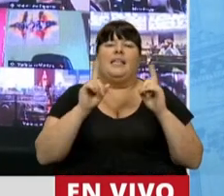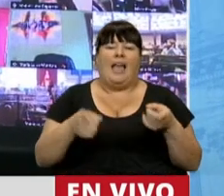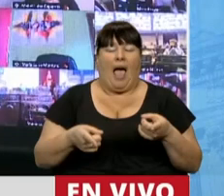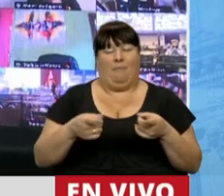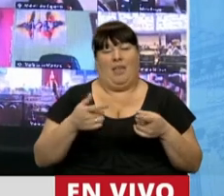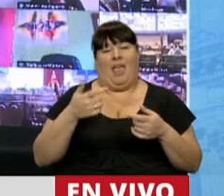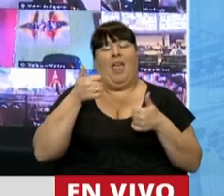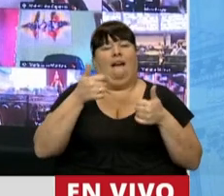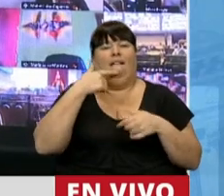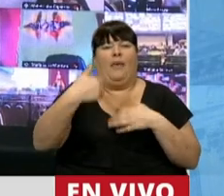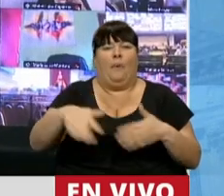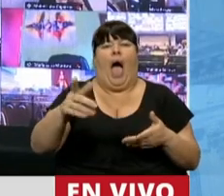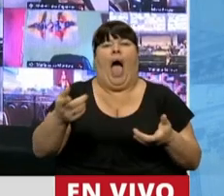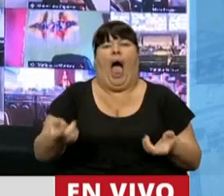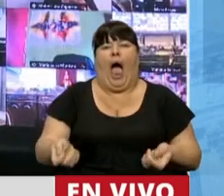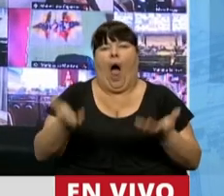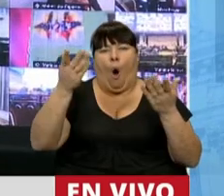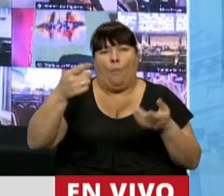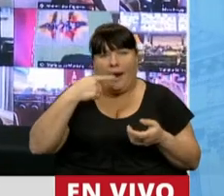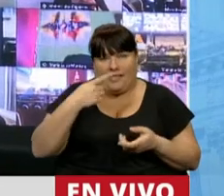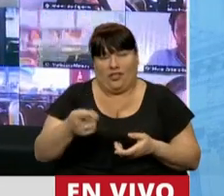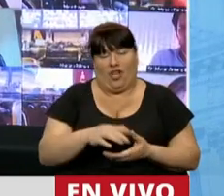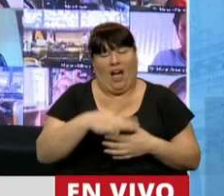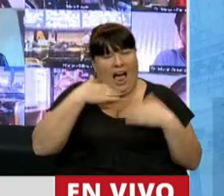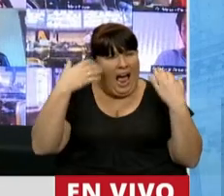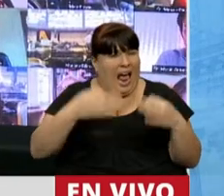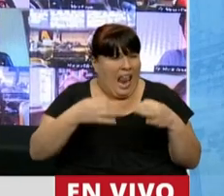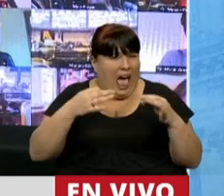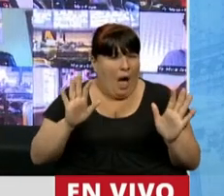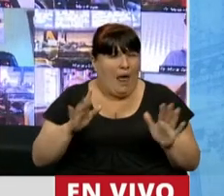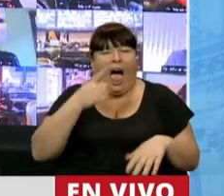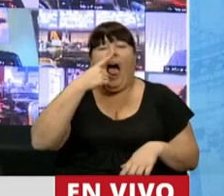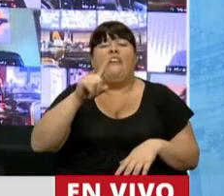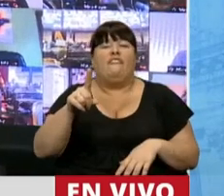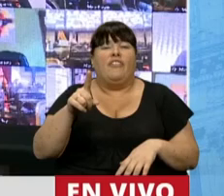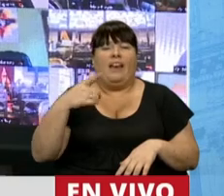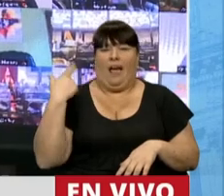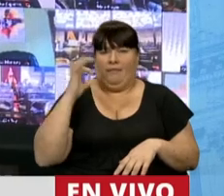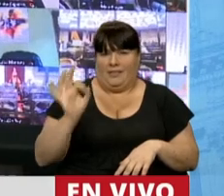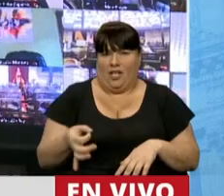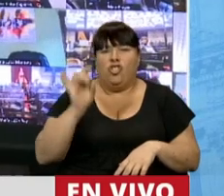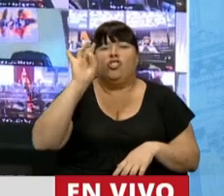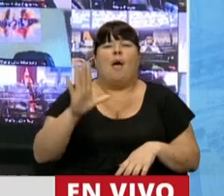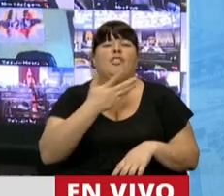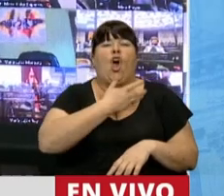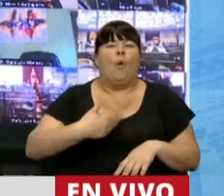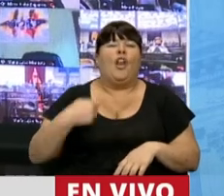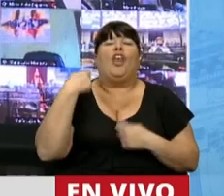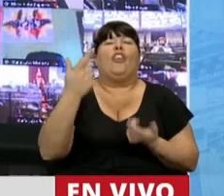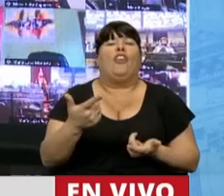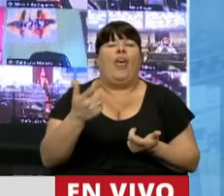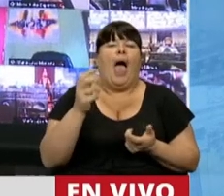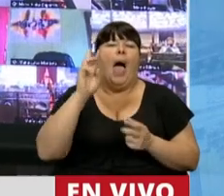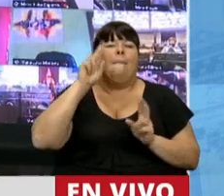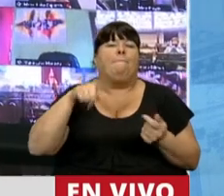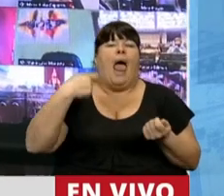los augurios de los aumentos que pretenden y que realmente terminamos de conocer que solamente el gobierno va a dar como